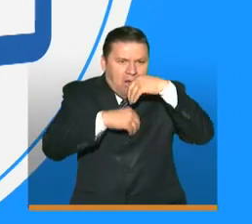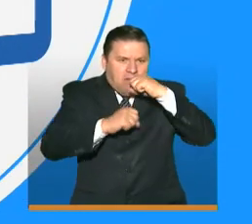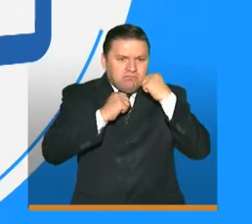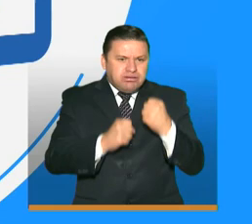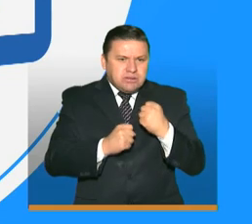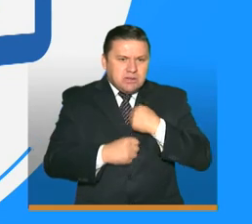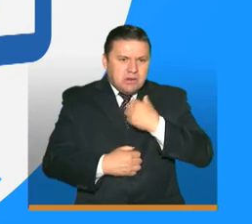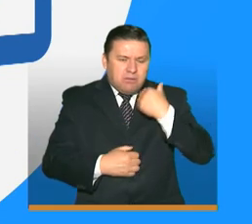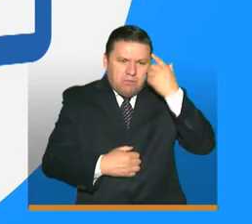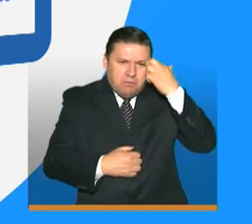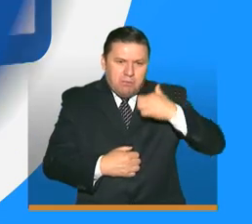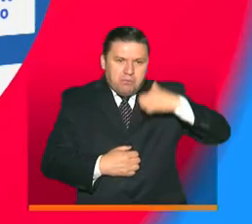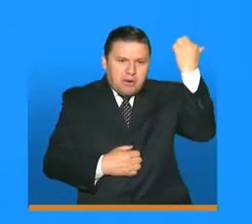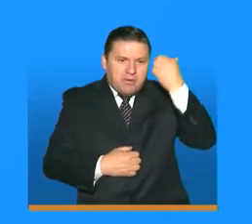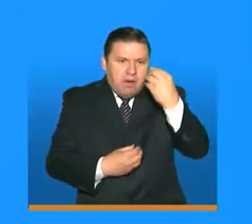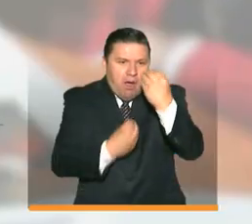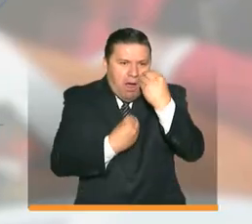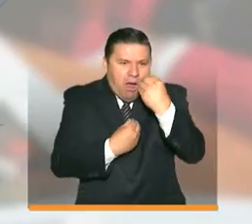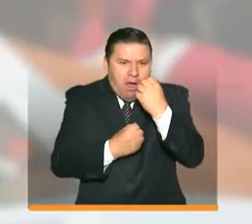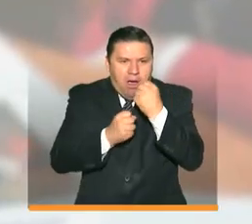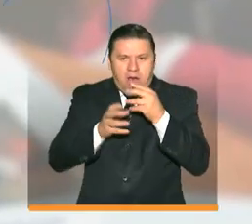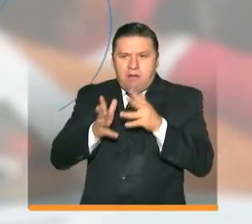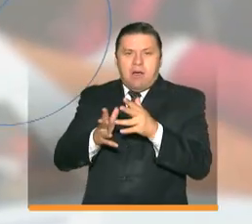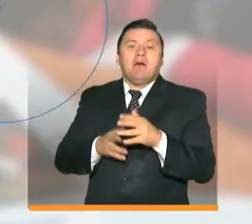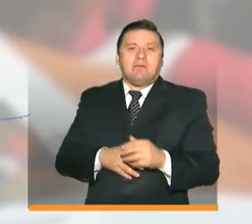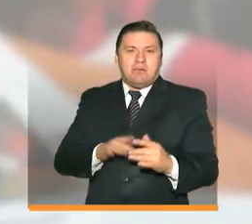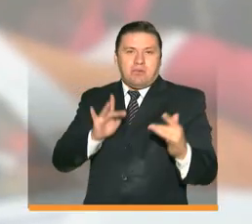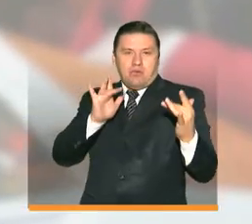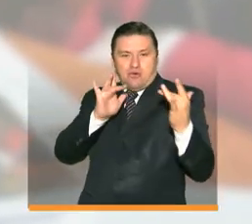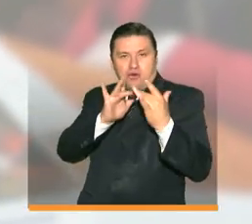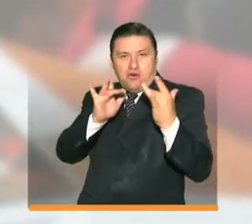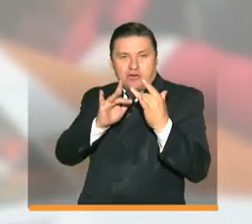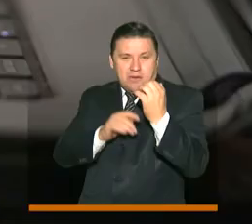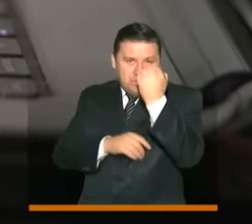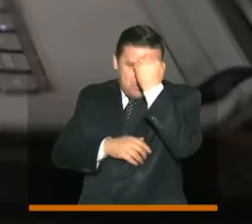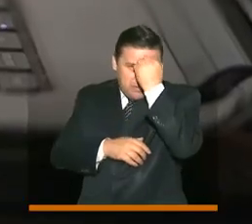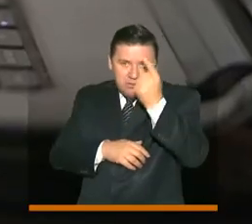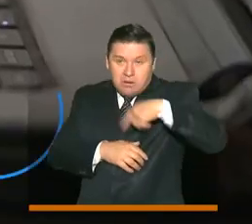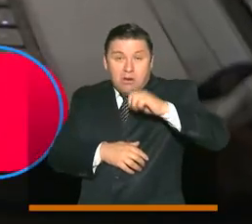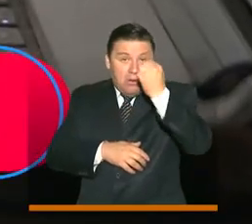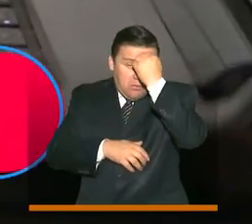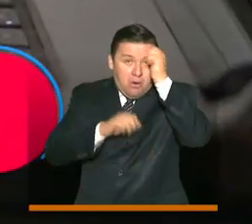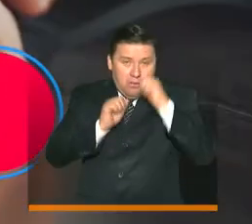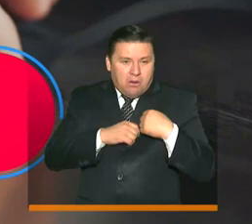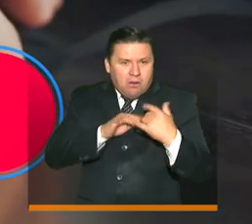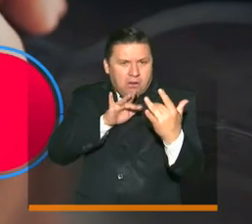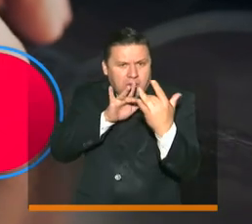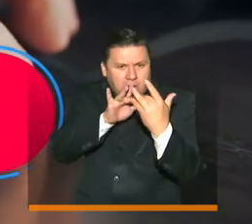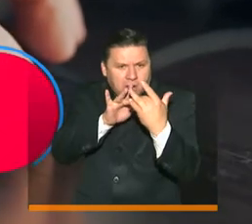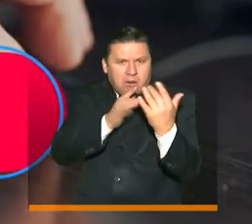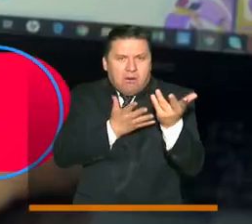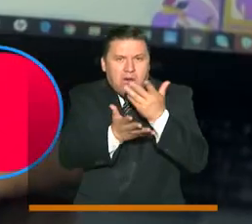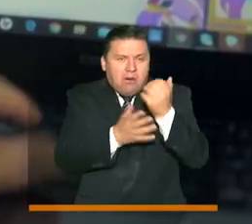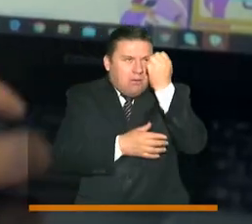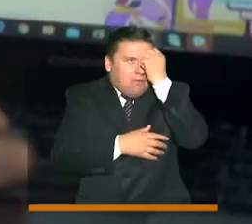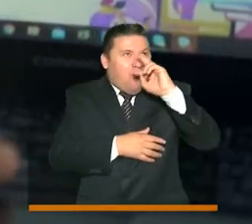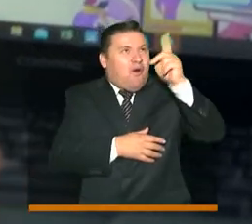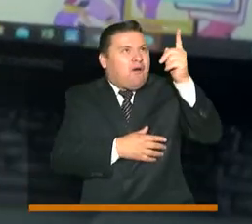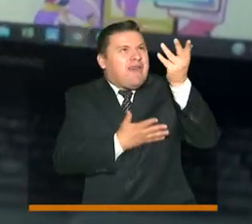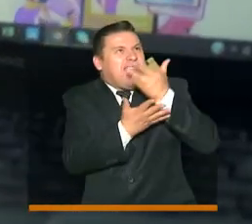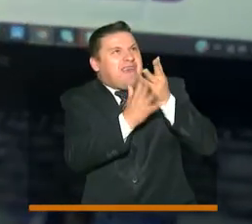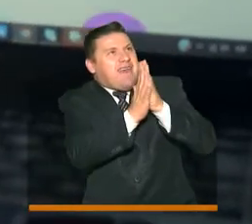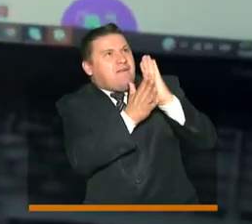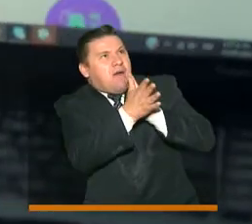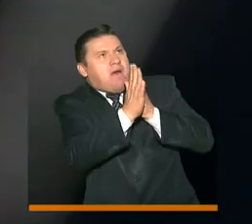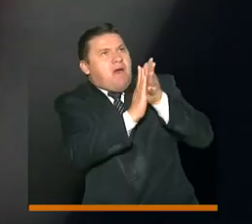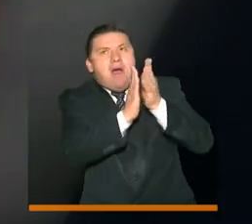crecimiento personal y profesional. En Contacto Maestro, los docentes podrán contactarse, interactuar, compartir información